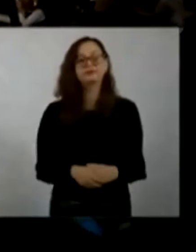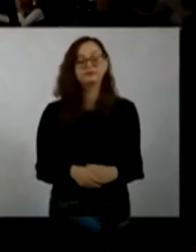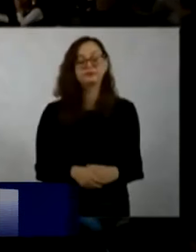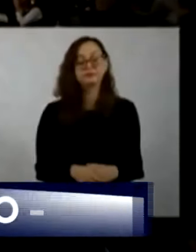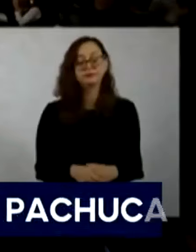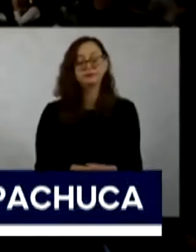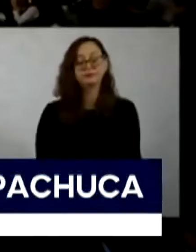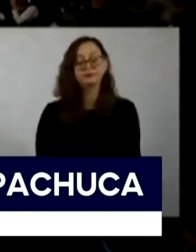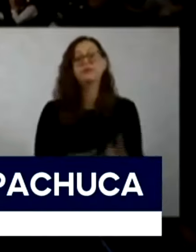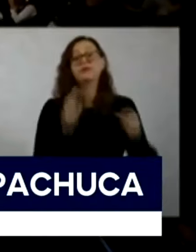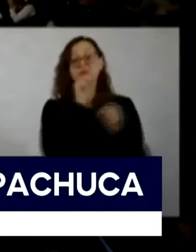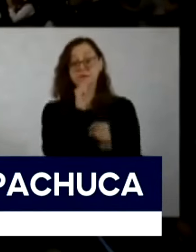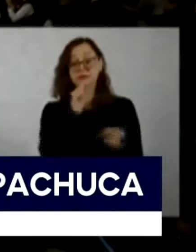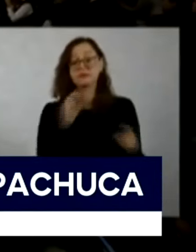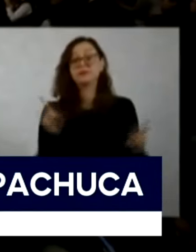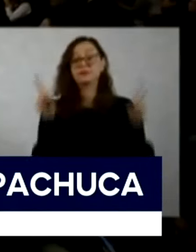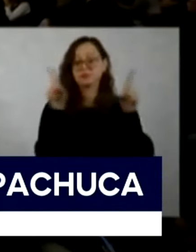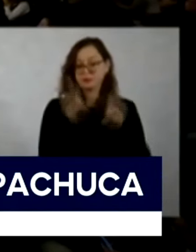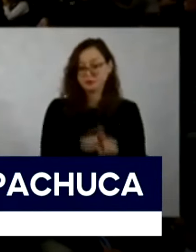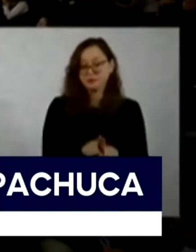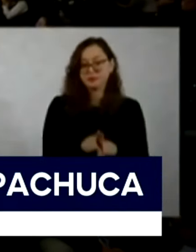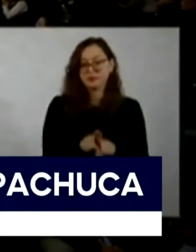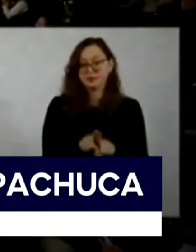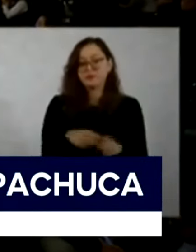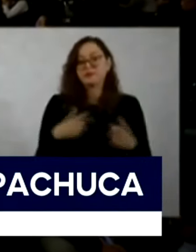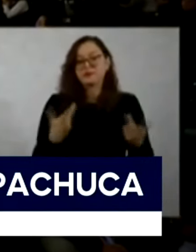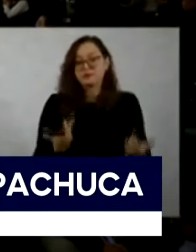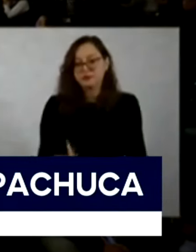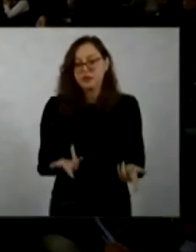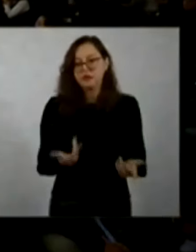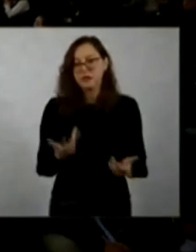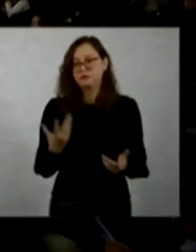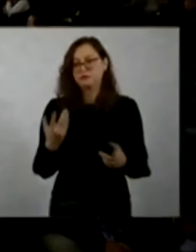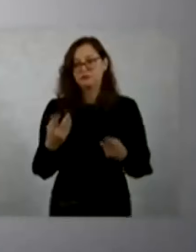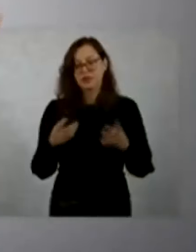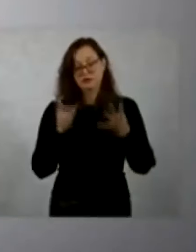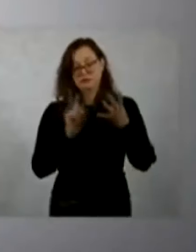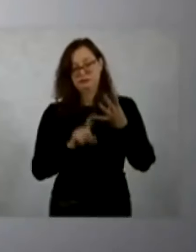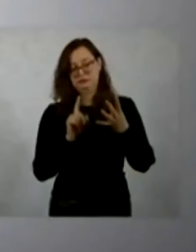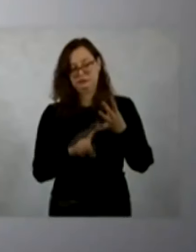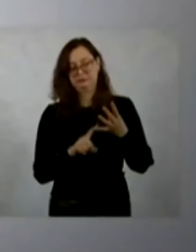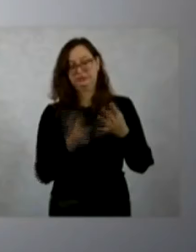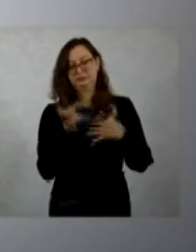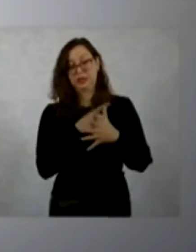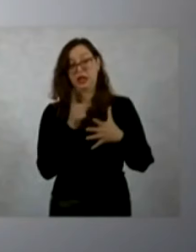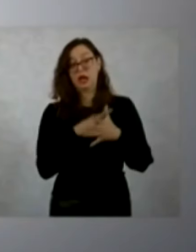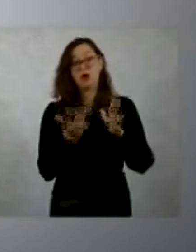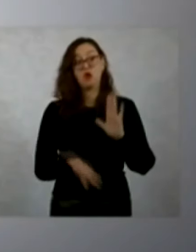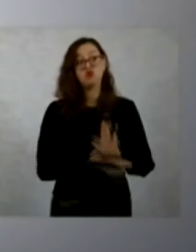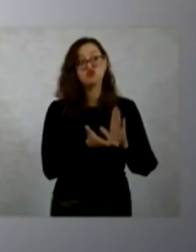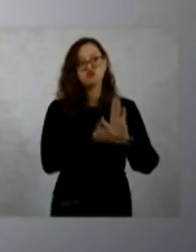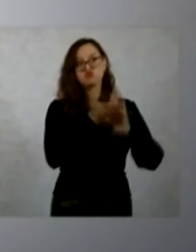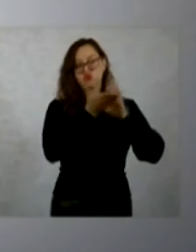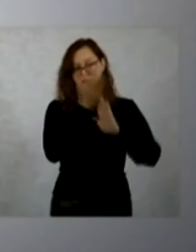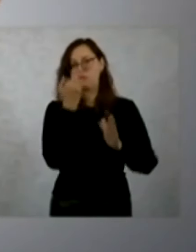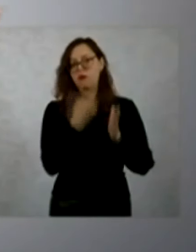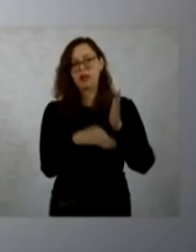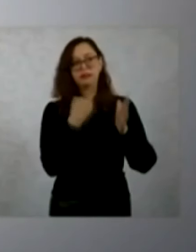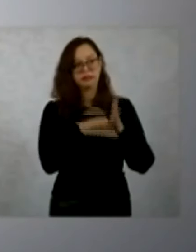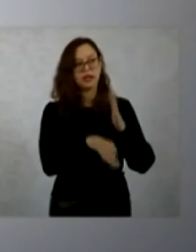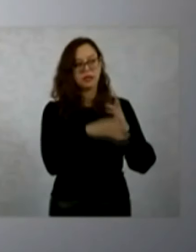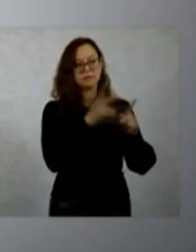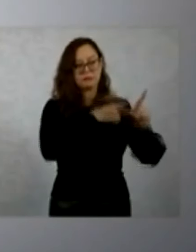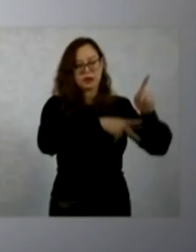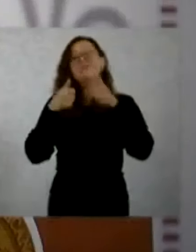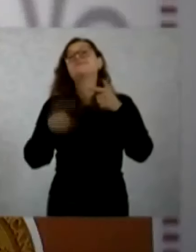Vamos también a darle continuidad a varias obras que deja el presidente López Obrador y vamos también a iniciar